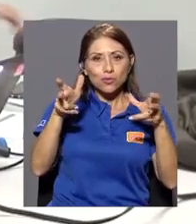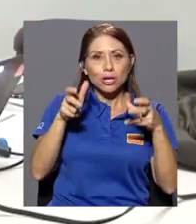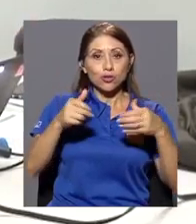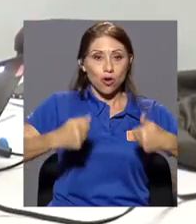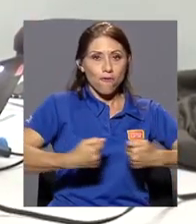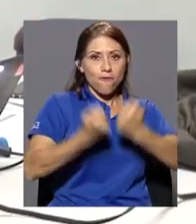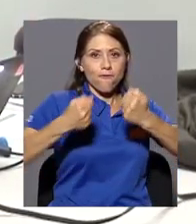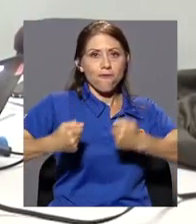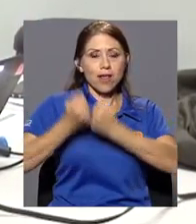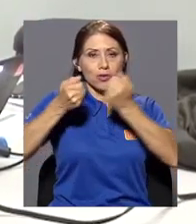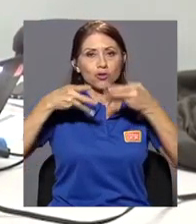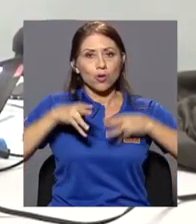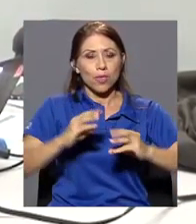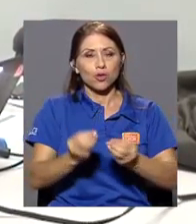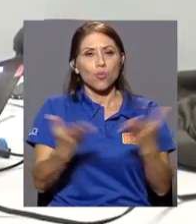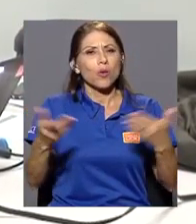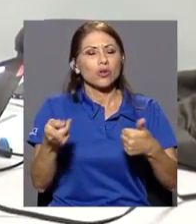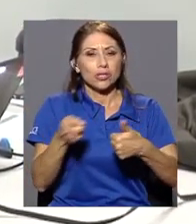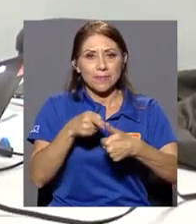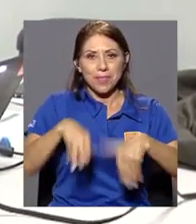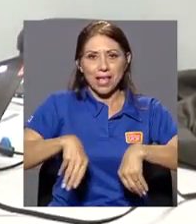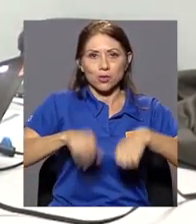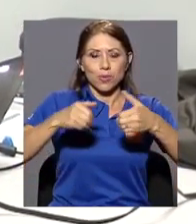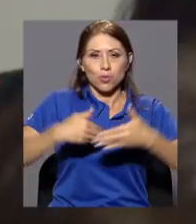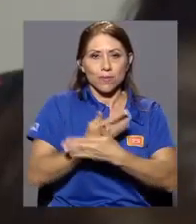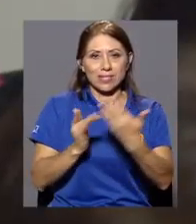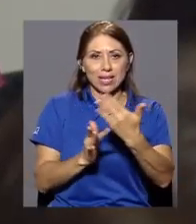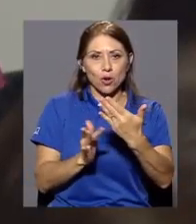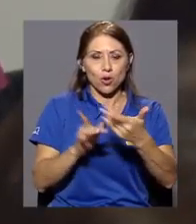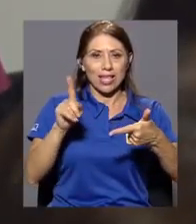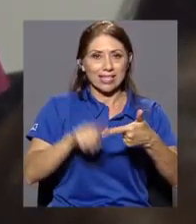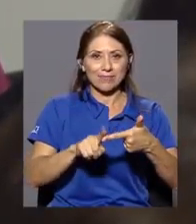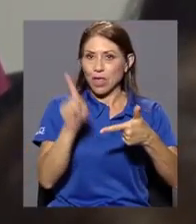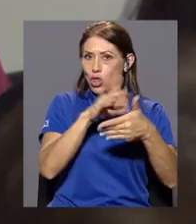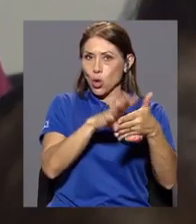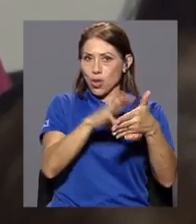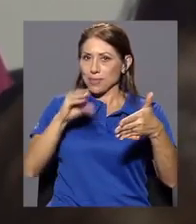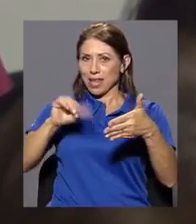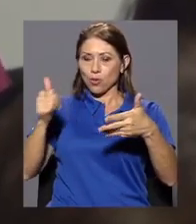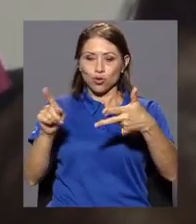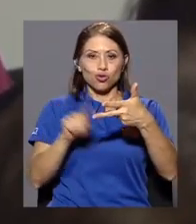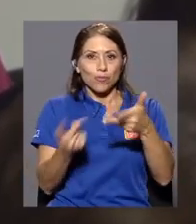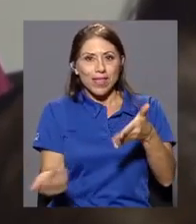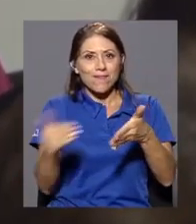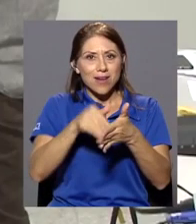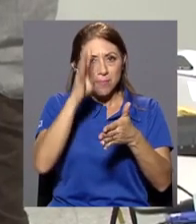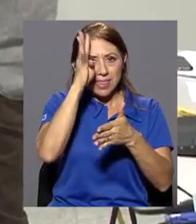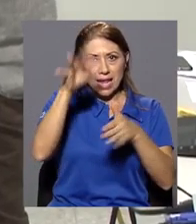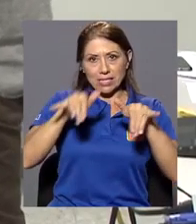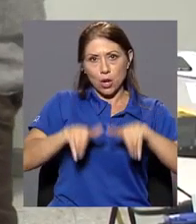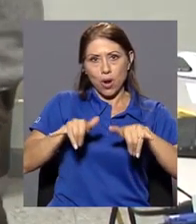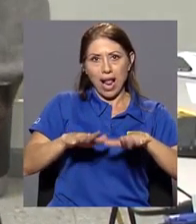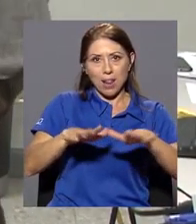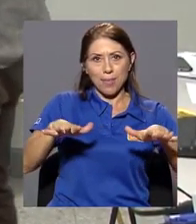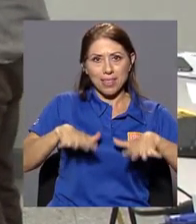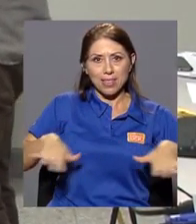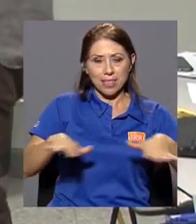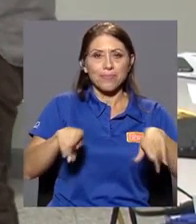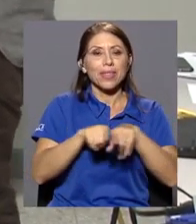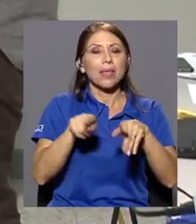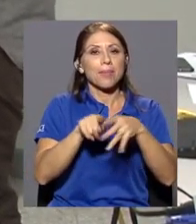medios públicos son asumir las nuevas tecnologías, dejar de imitar a otros y reinventarse localmente, así como transformar